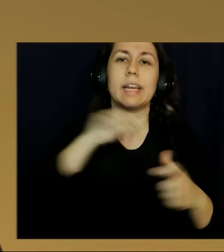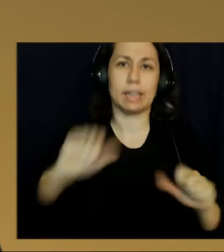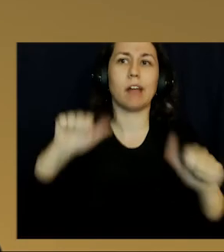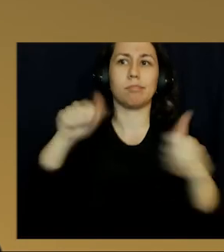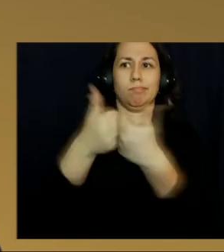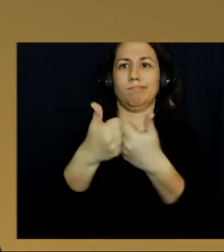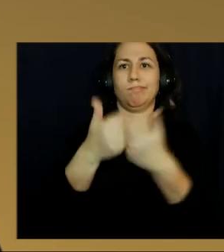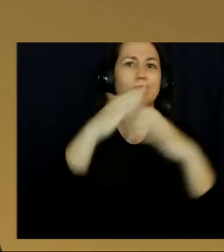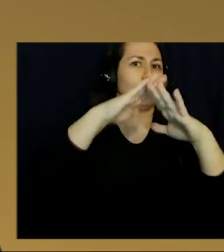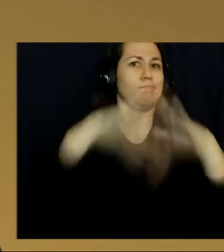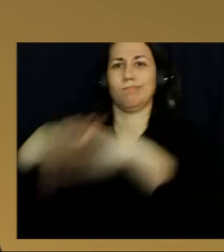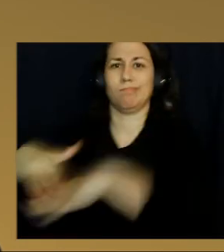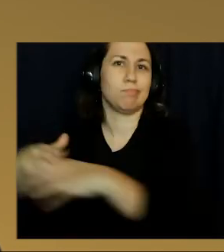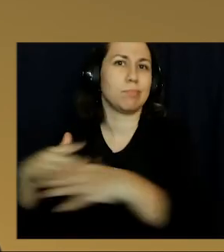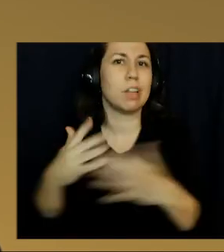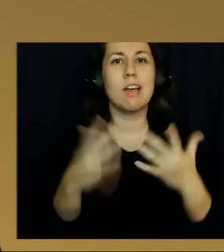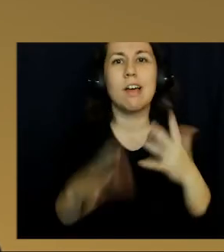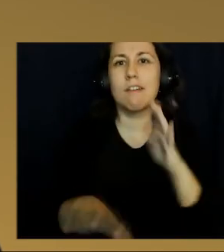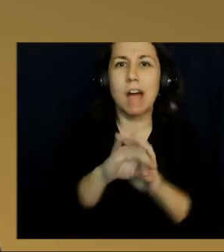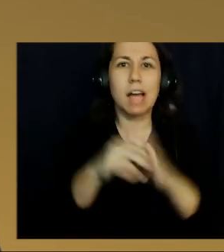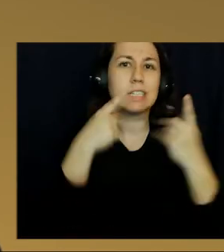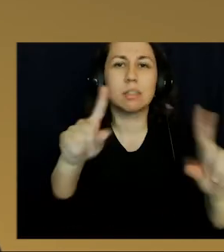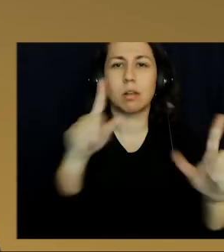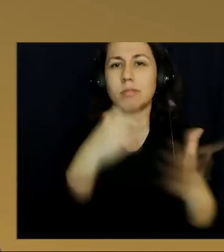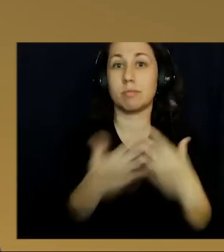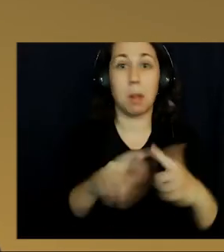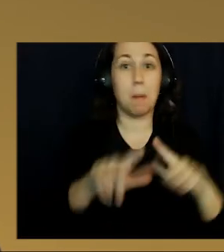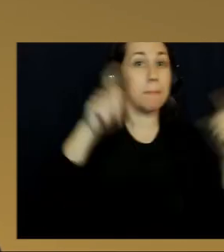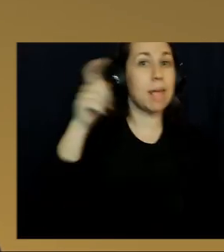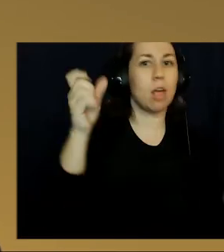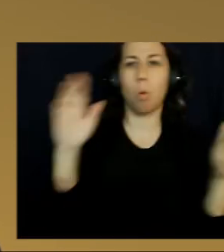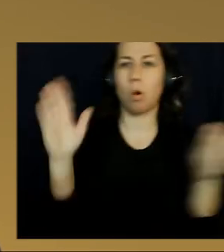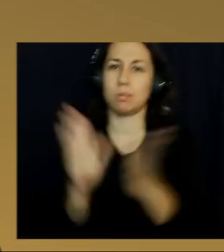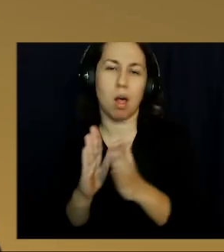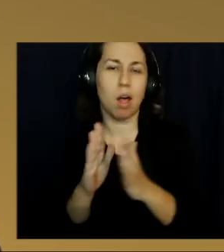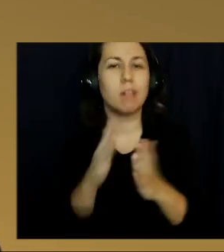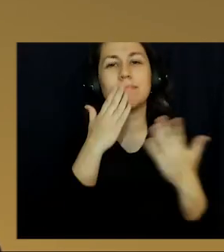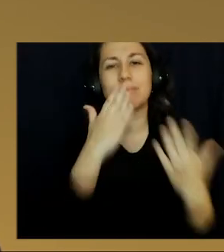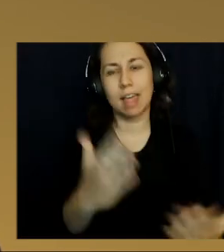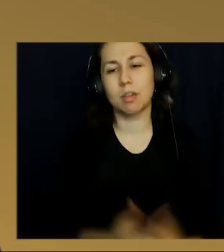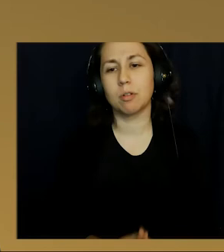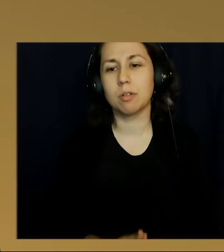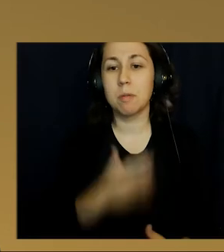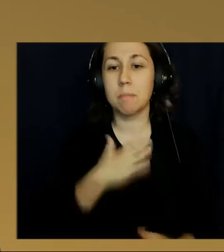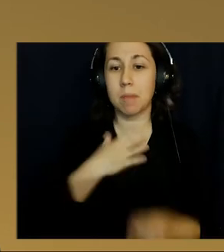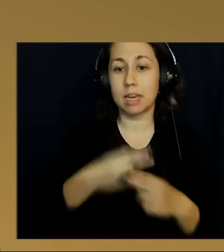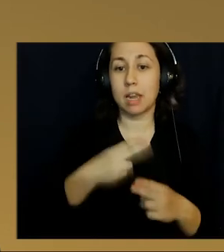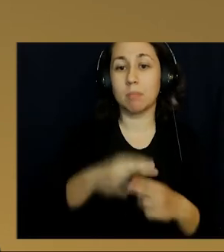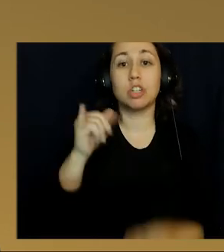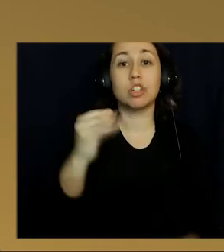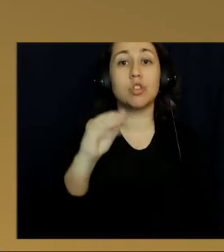cualquier obstáculo y encontrar éxito en la vida, no importa cuán grande o cuán pequeño. Gracias.